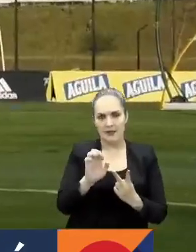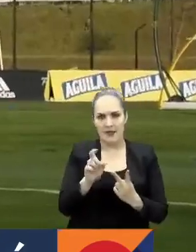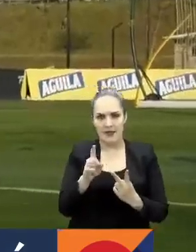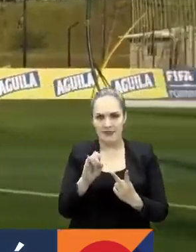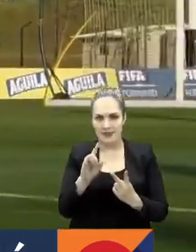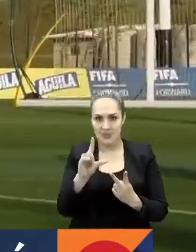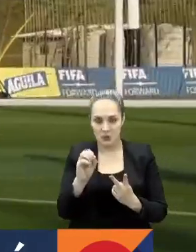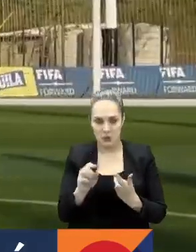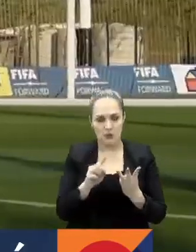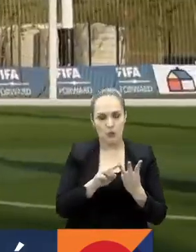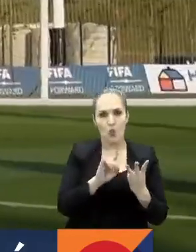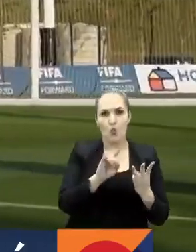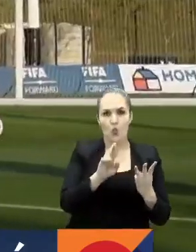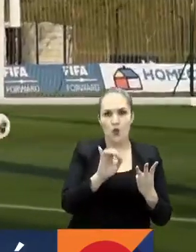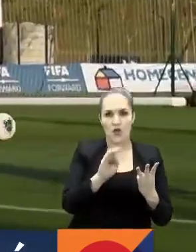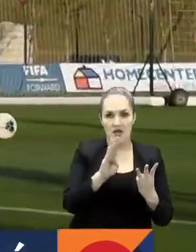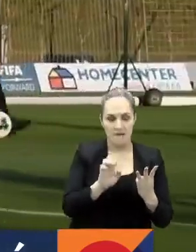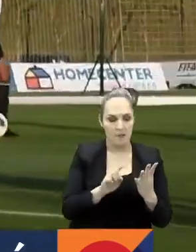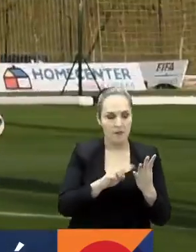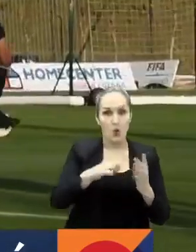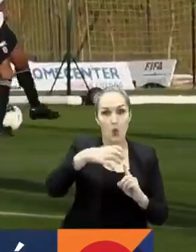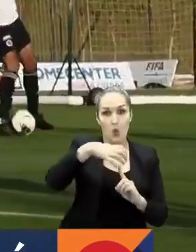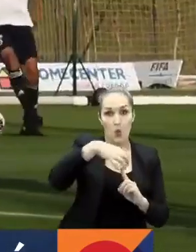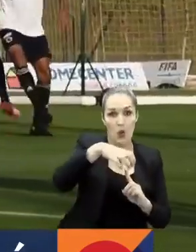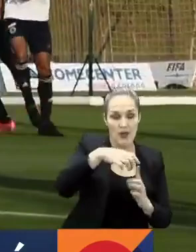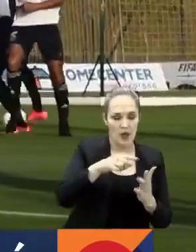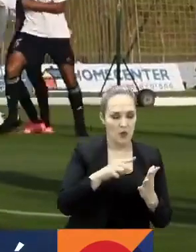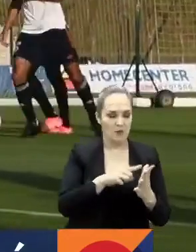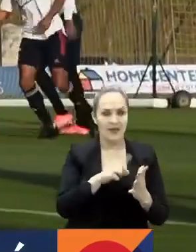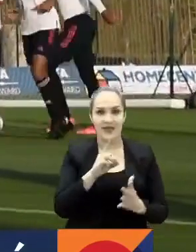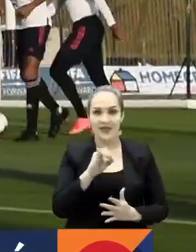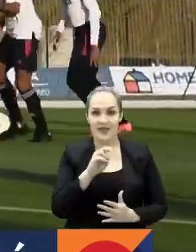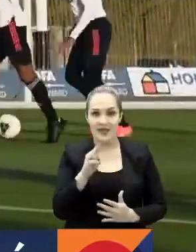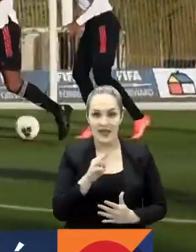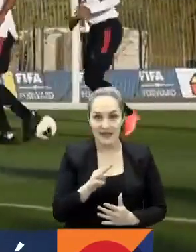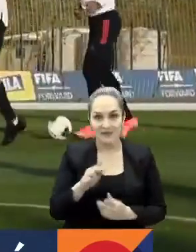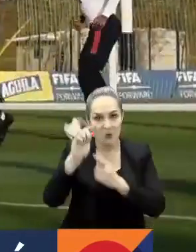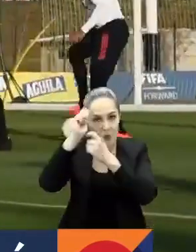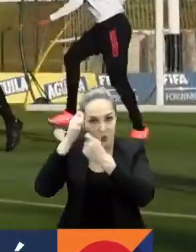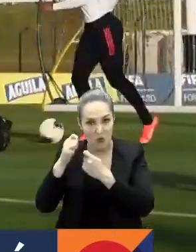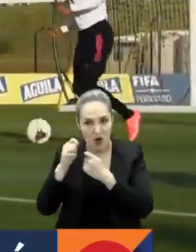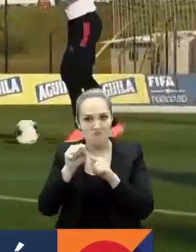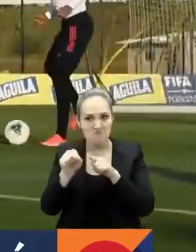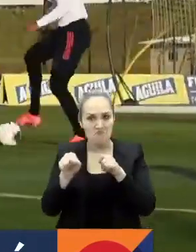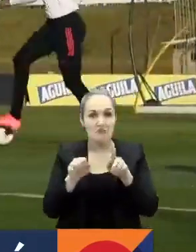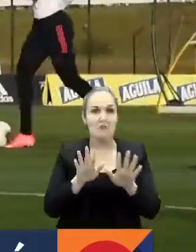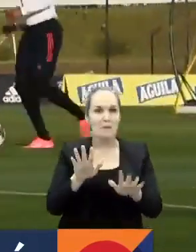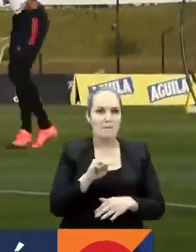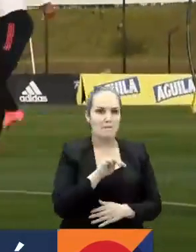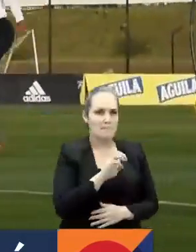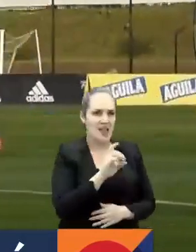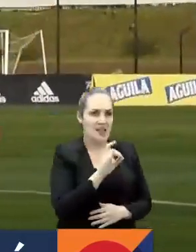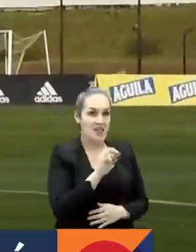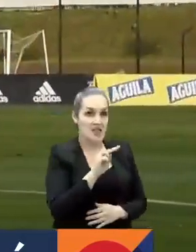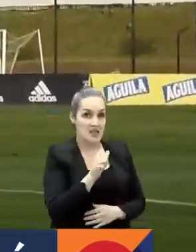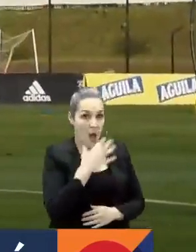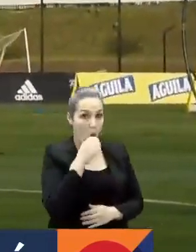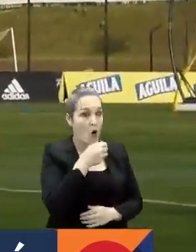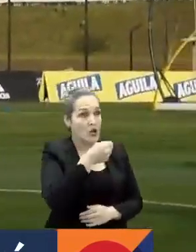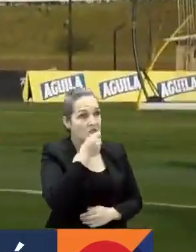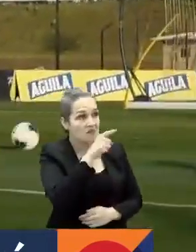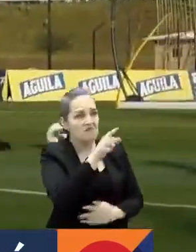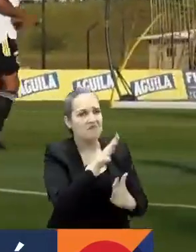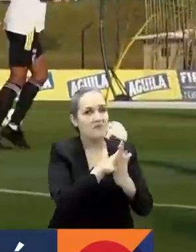Uribe, Cuadrado, Díaz, Muriel y Duván Zapata. El defensa Estefan Medina habló sobre la importancia de ganarle